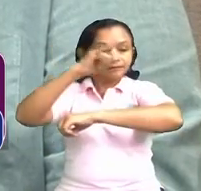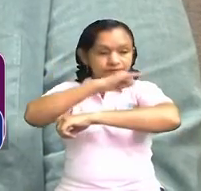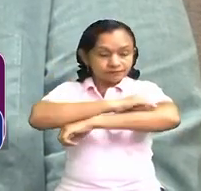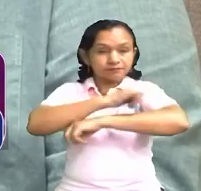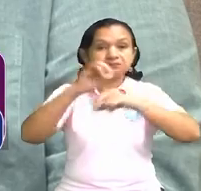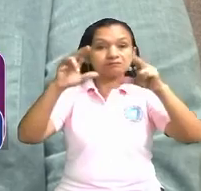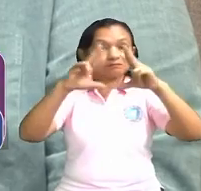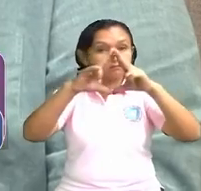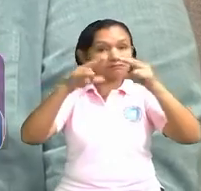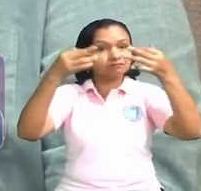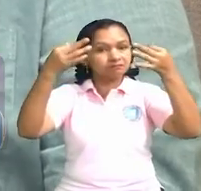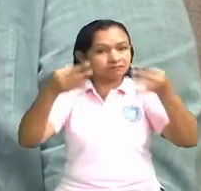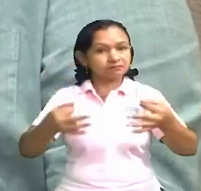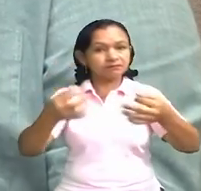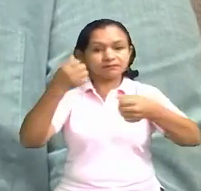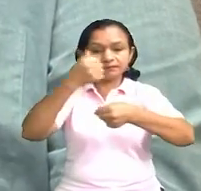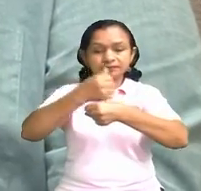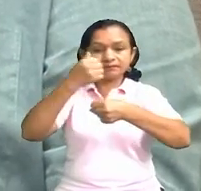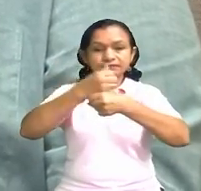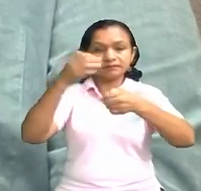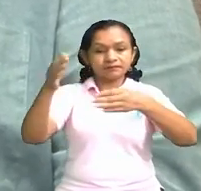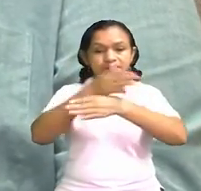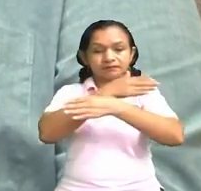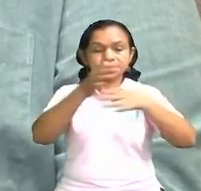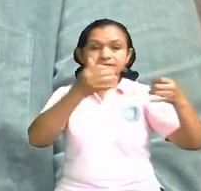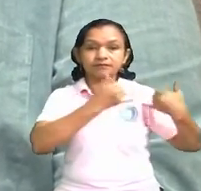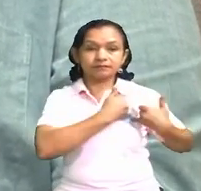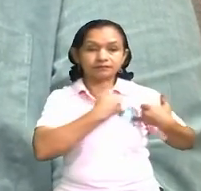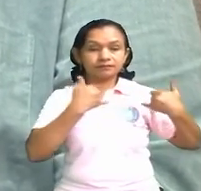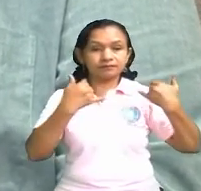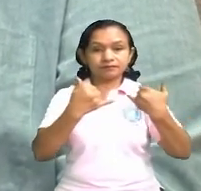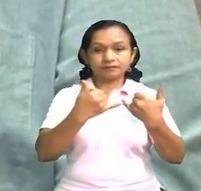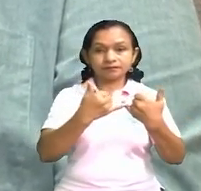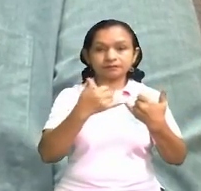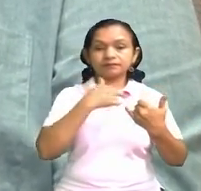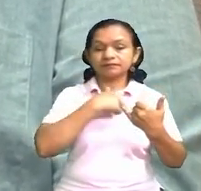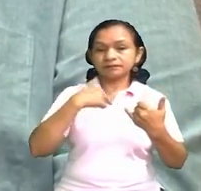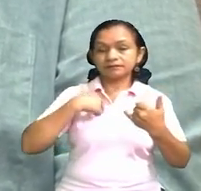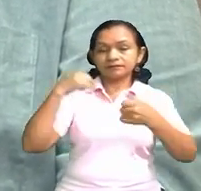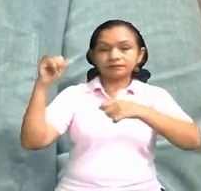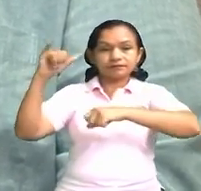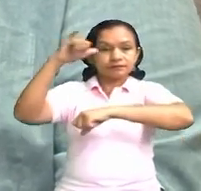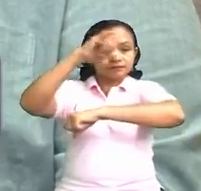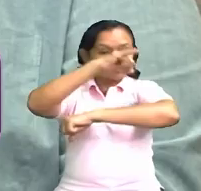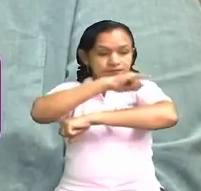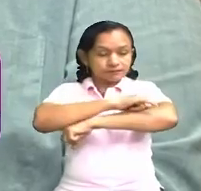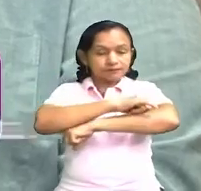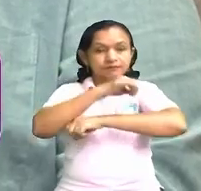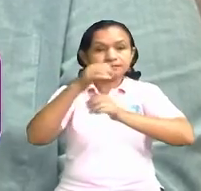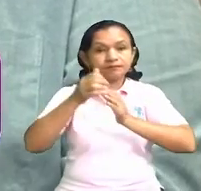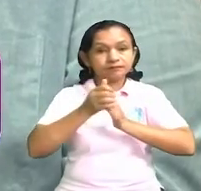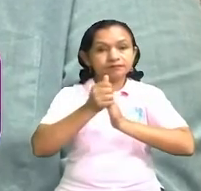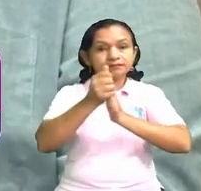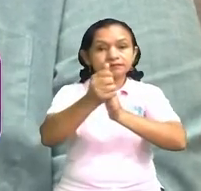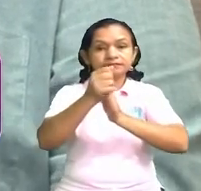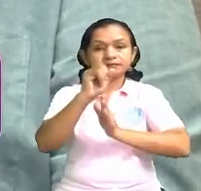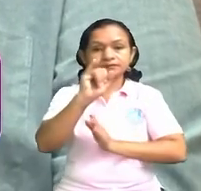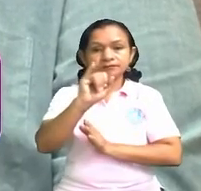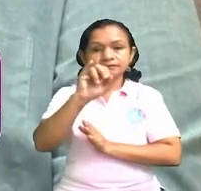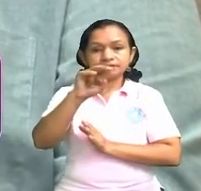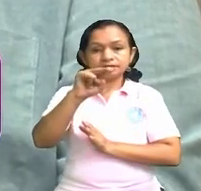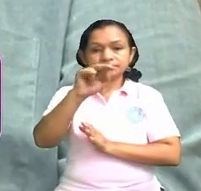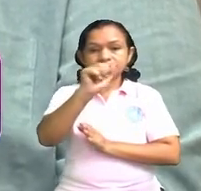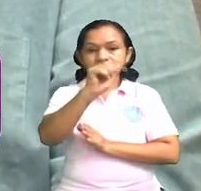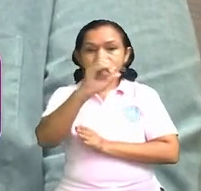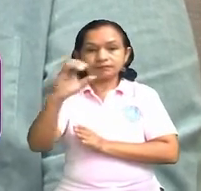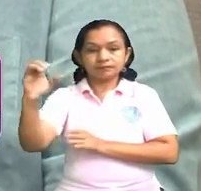bastante elevado, gracias al trabajo que las distintas instituciones realizamos ahí, y a la cabeza el INAC,